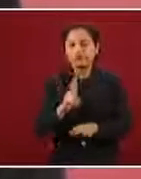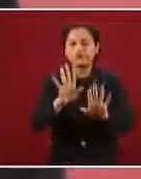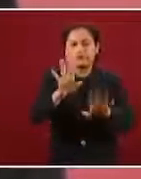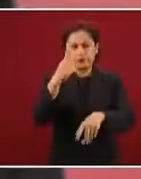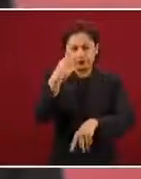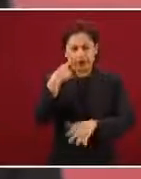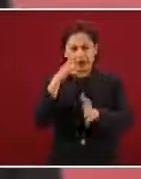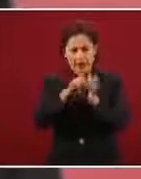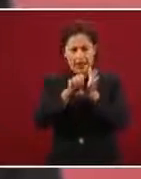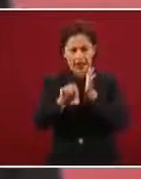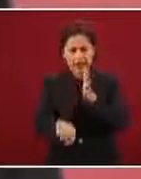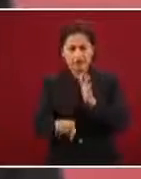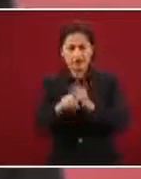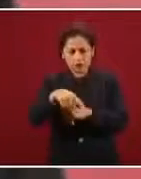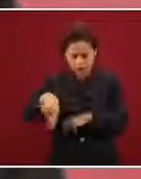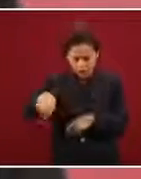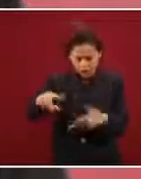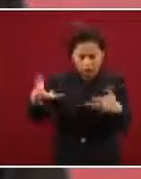análisis